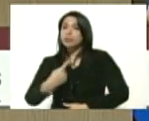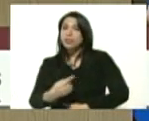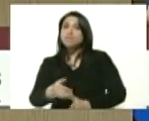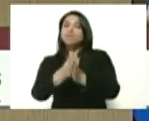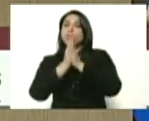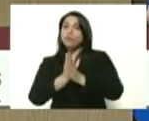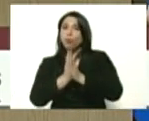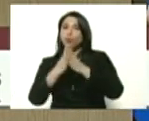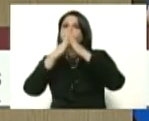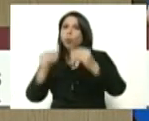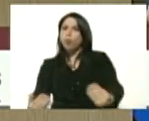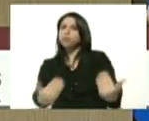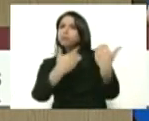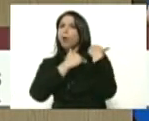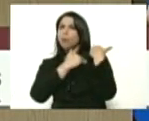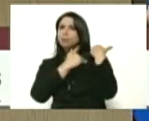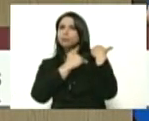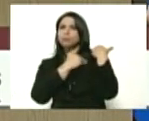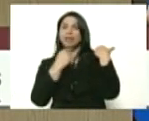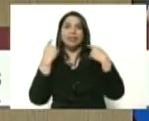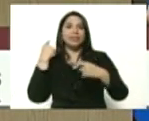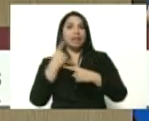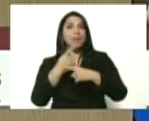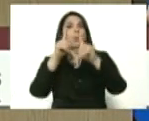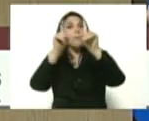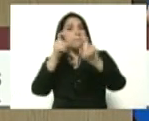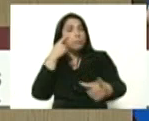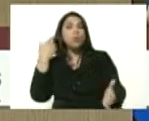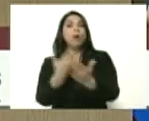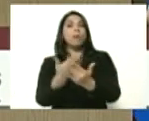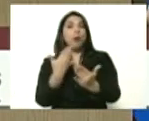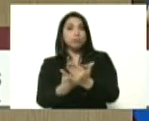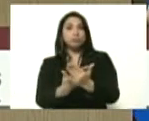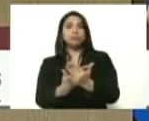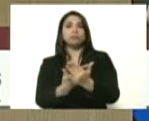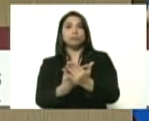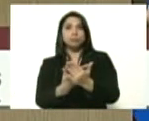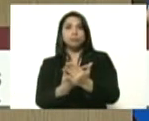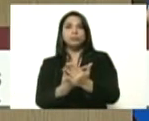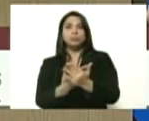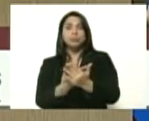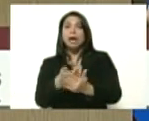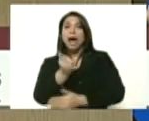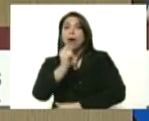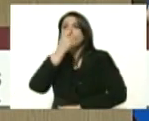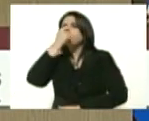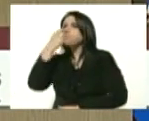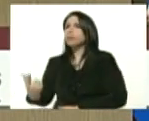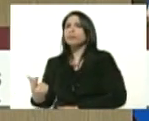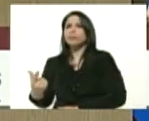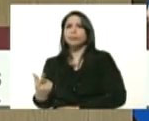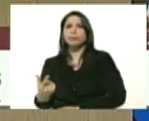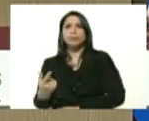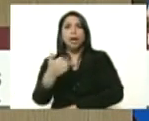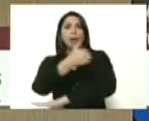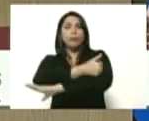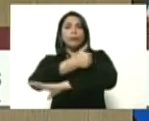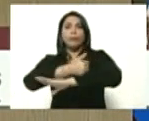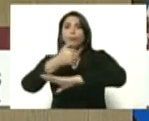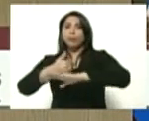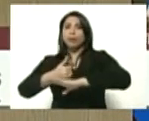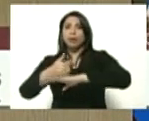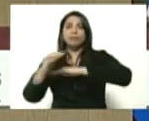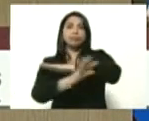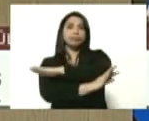toda responsabilidad. Tenemos pruebas del descuido a la que las autoridades